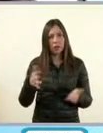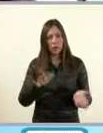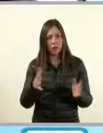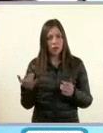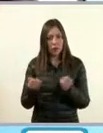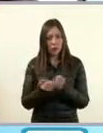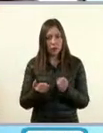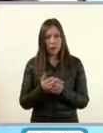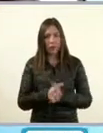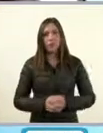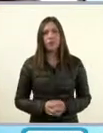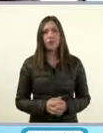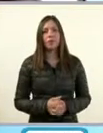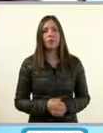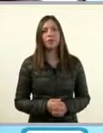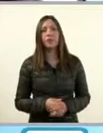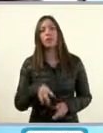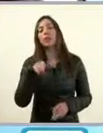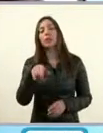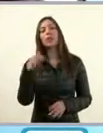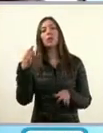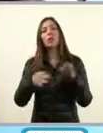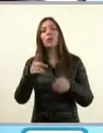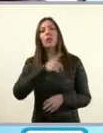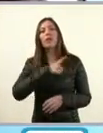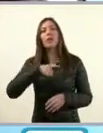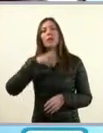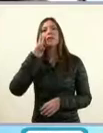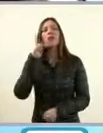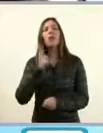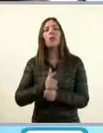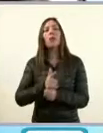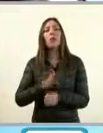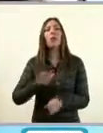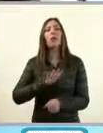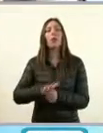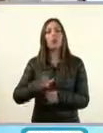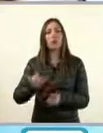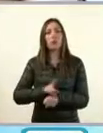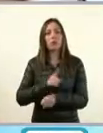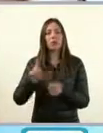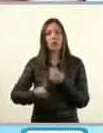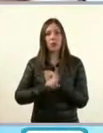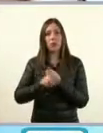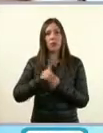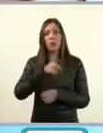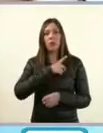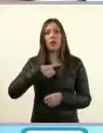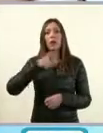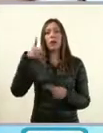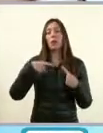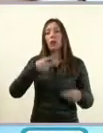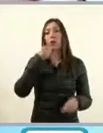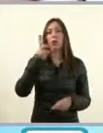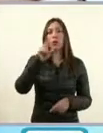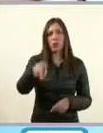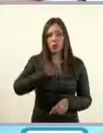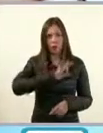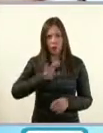intestado, digamos? En un juicio, en ese juicio tú tienes que acreditar cuál es la causa. Por eso estamos aquí diciendo que no haya una oposición. O sea, tú puedes estar en el